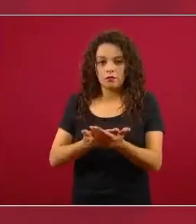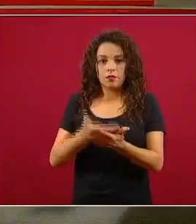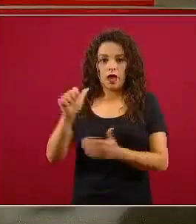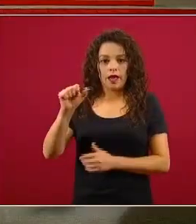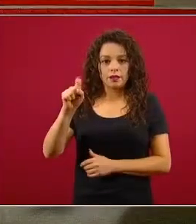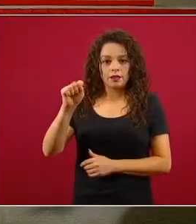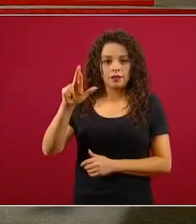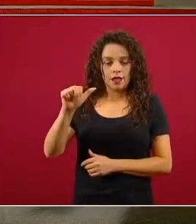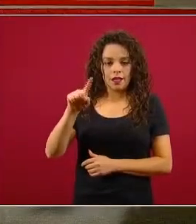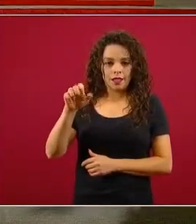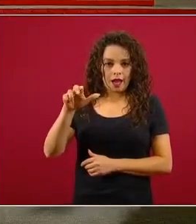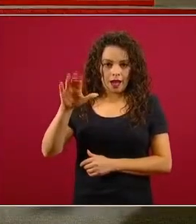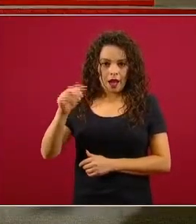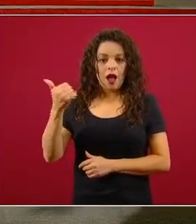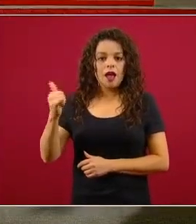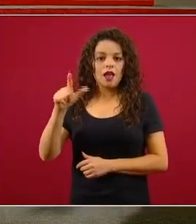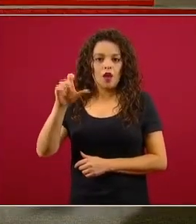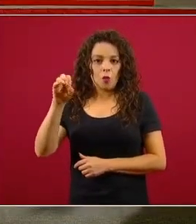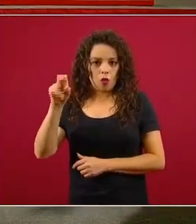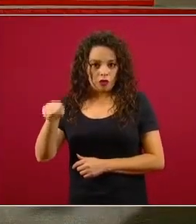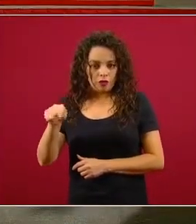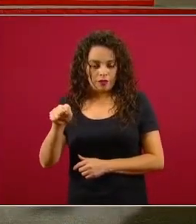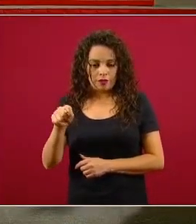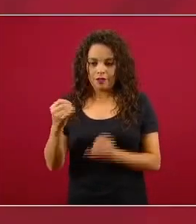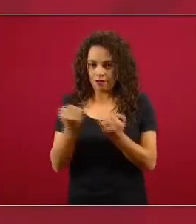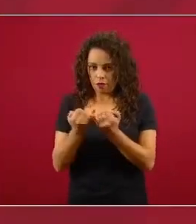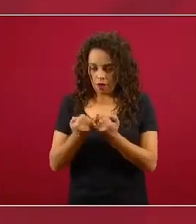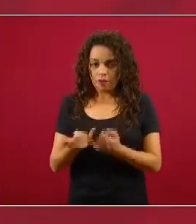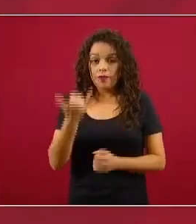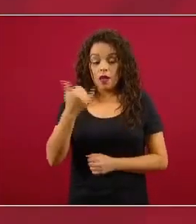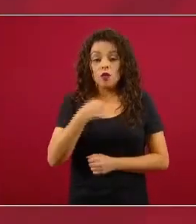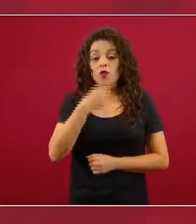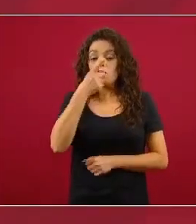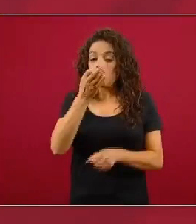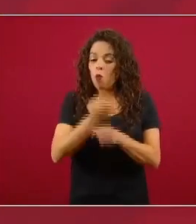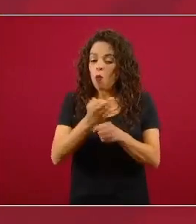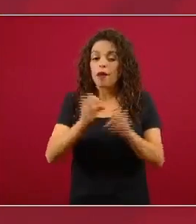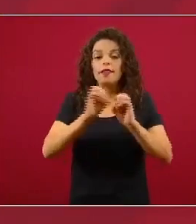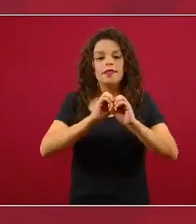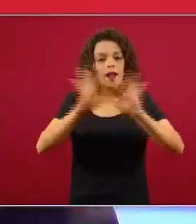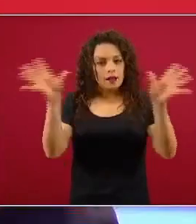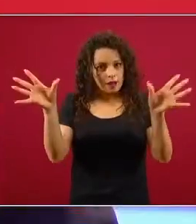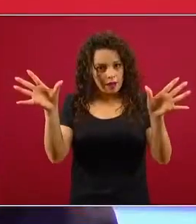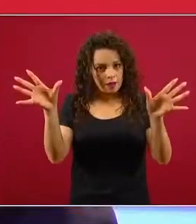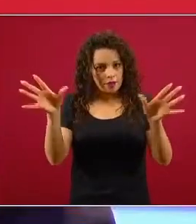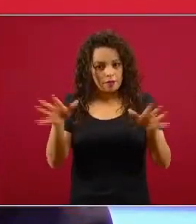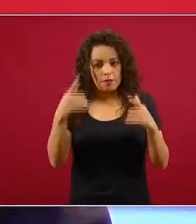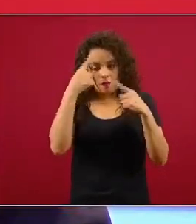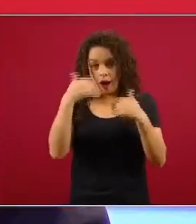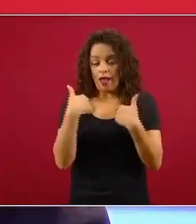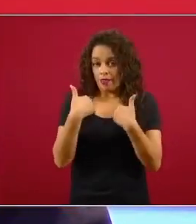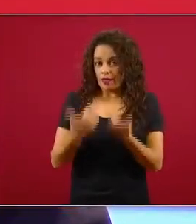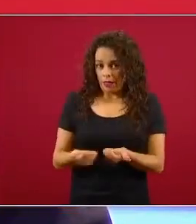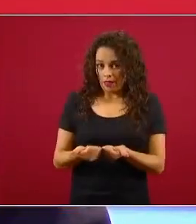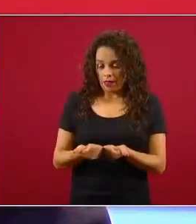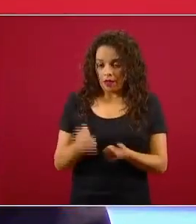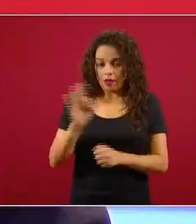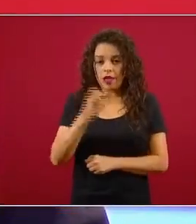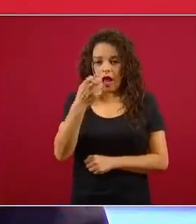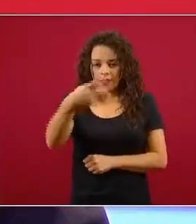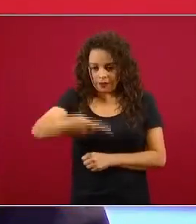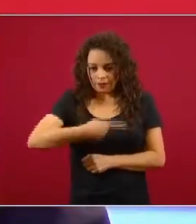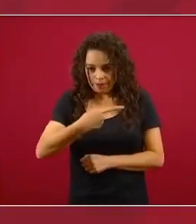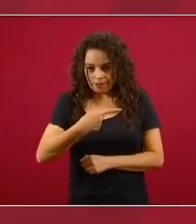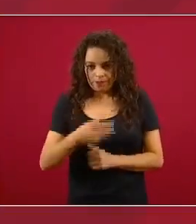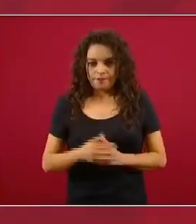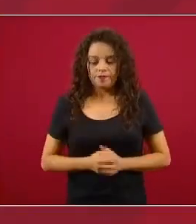Leomont. Dejo muy en claro, y quizá en ese sentido va su pregunta, no hay manera de